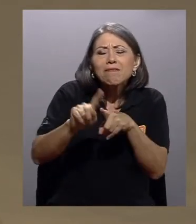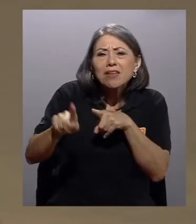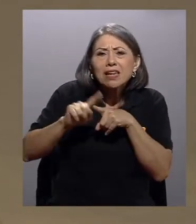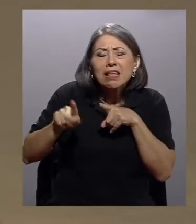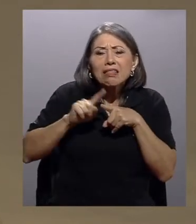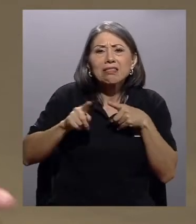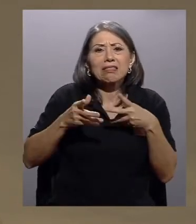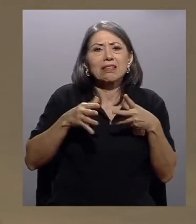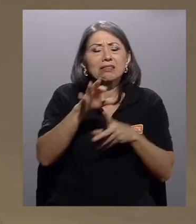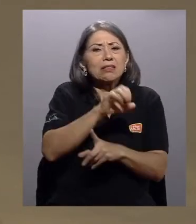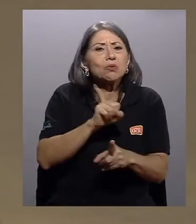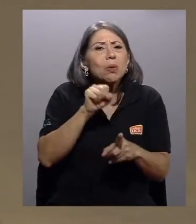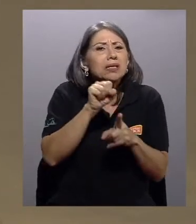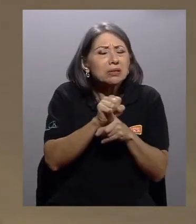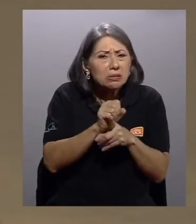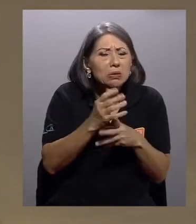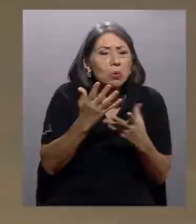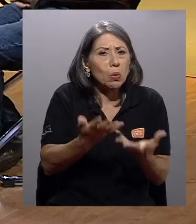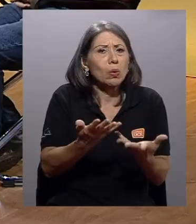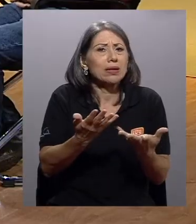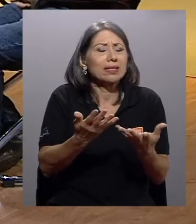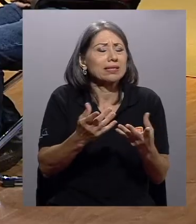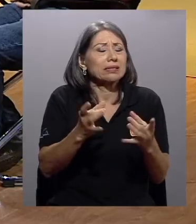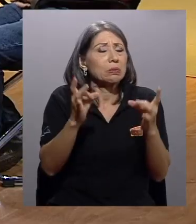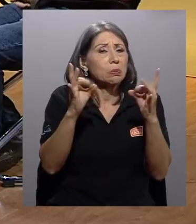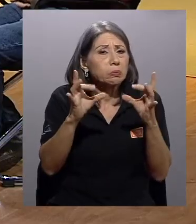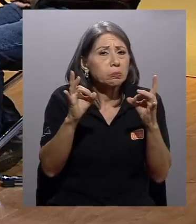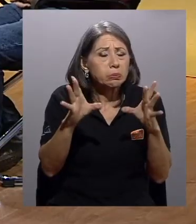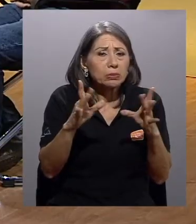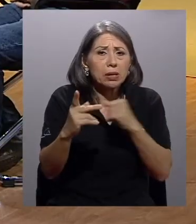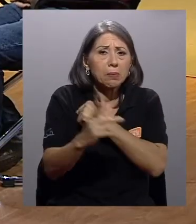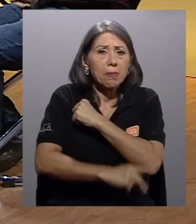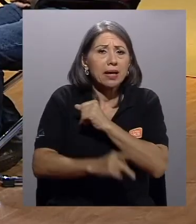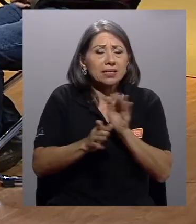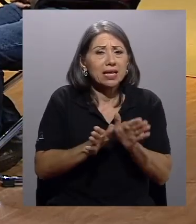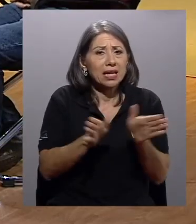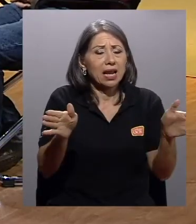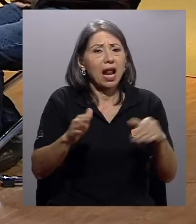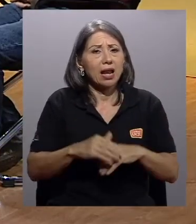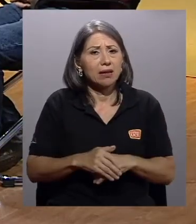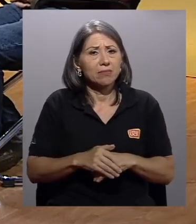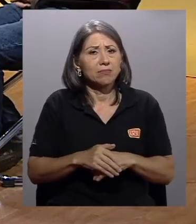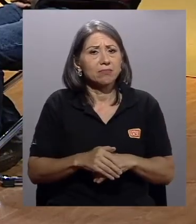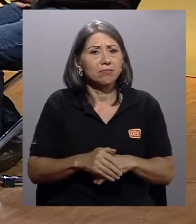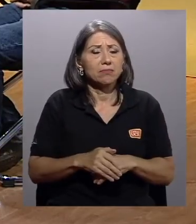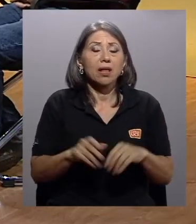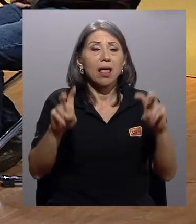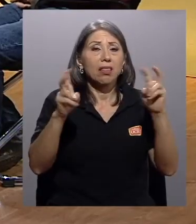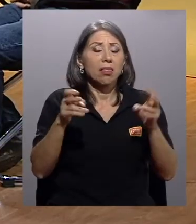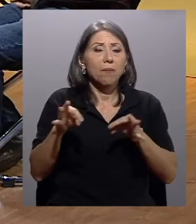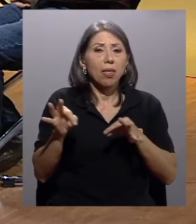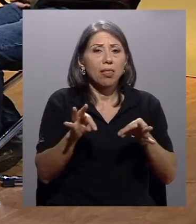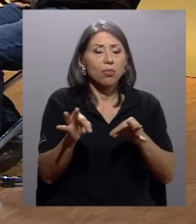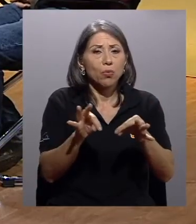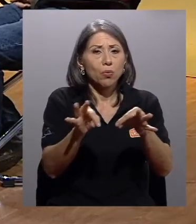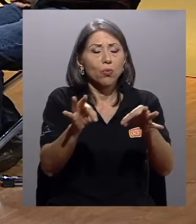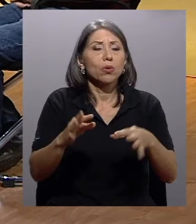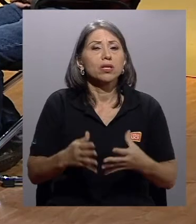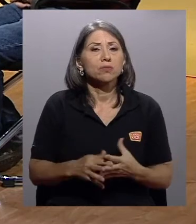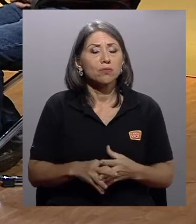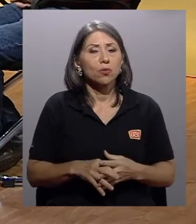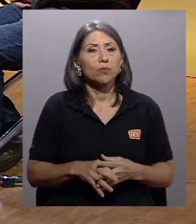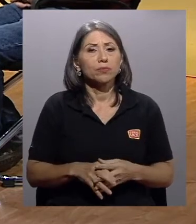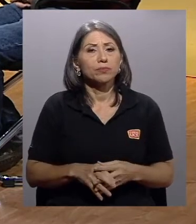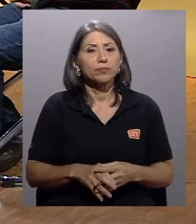que ya es pésima en el país en general. El tema del turismo. Y bueno,